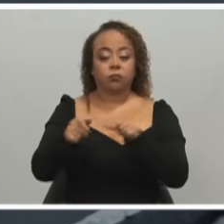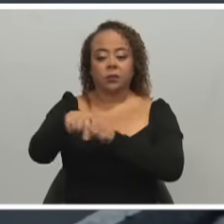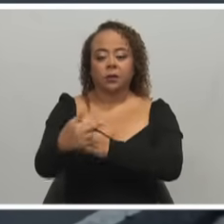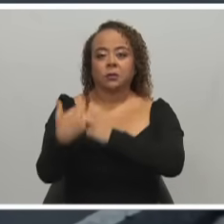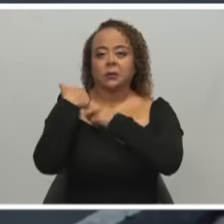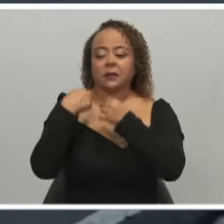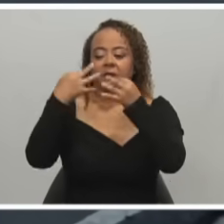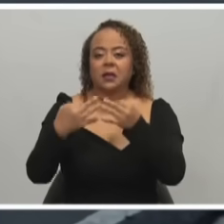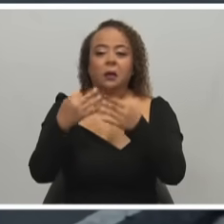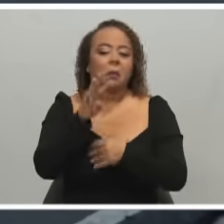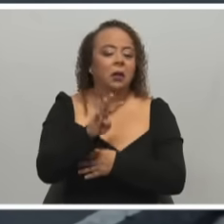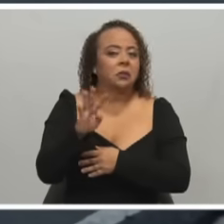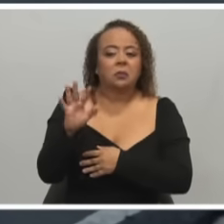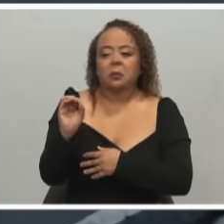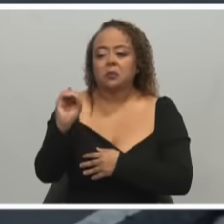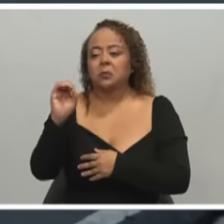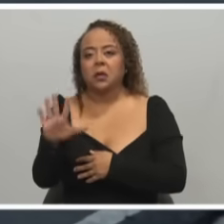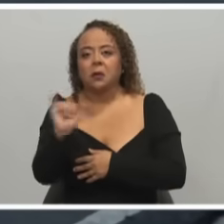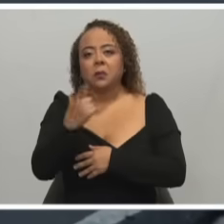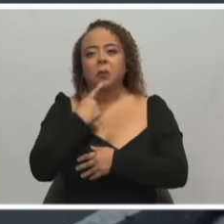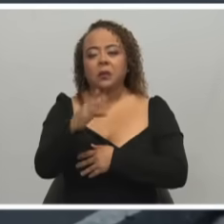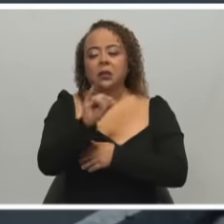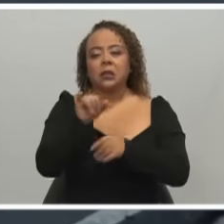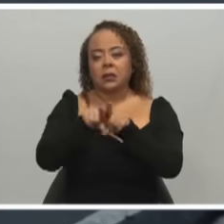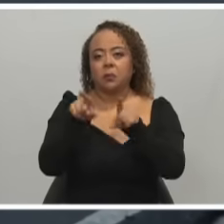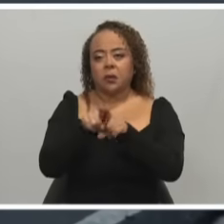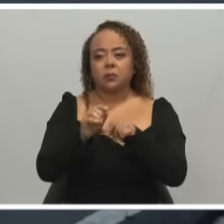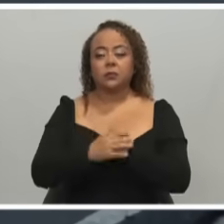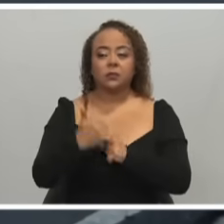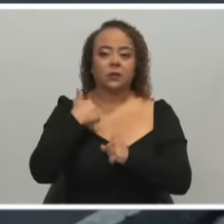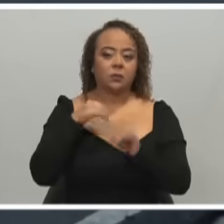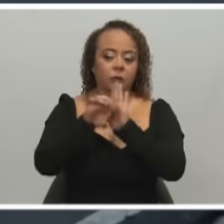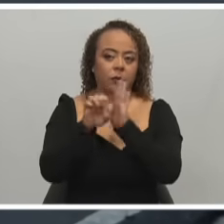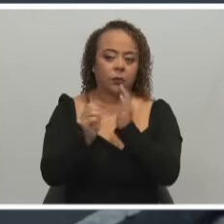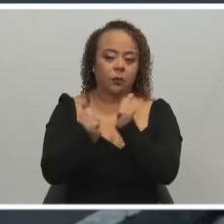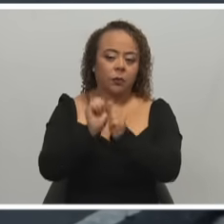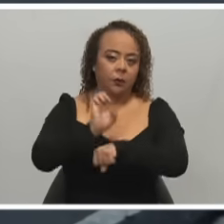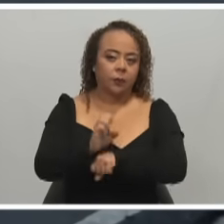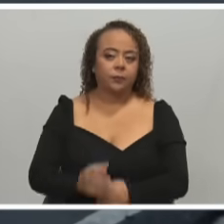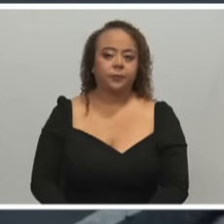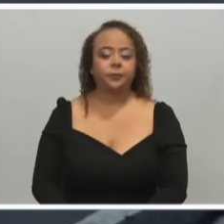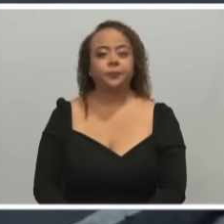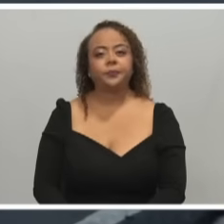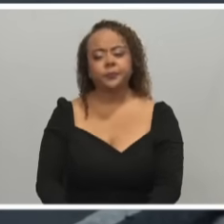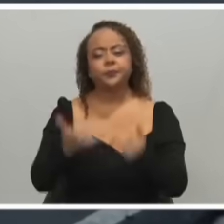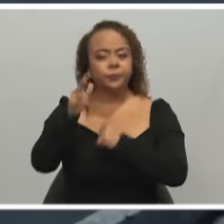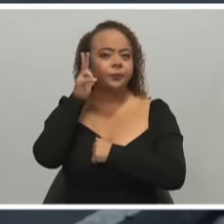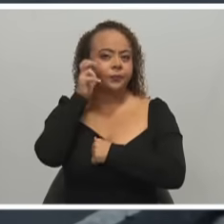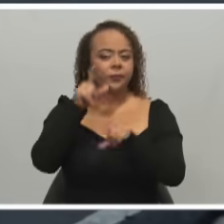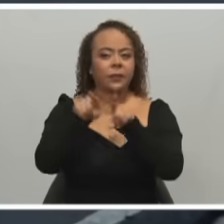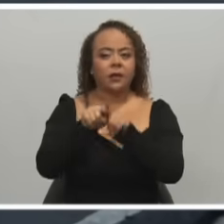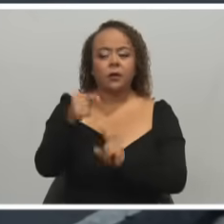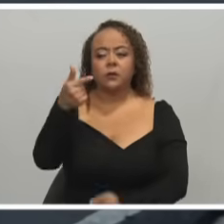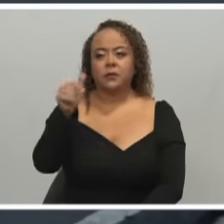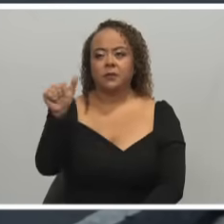definirlos cuatro cinco como mencion y que ha venido también manejando por ejemplo con la selección de Ecuador ahora vamos a escuchar también a Gustavo